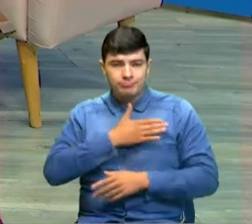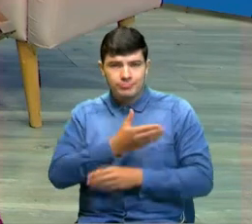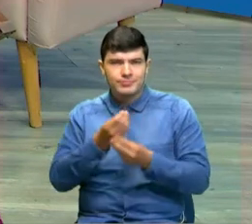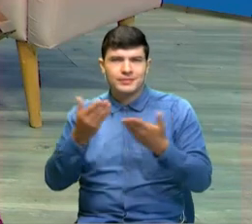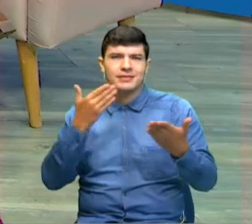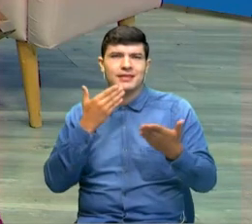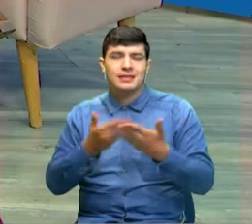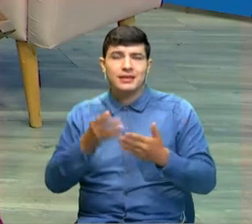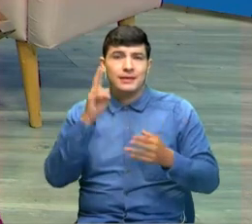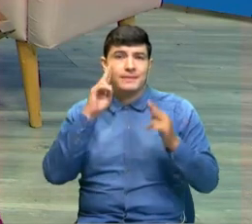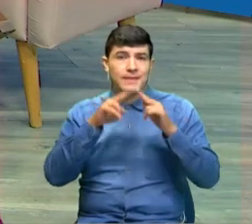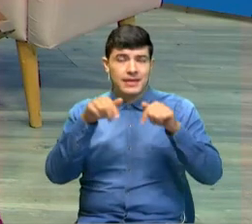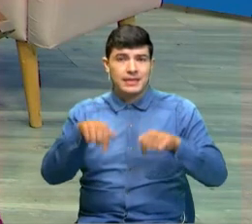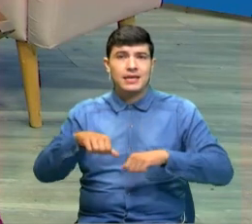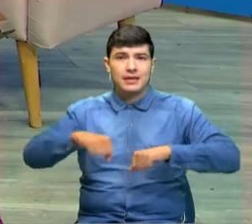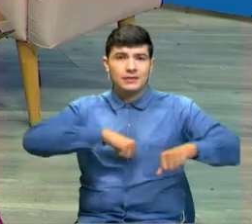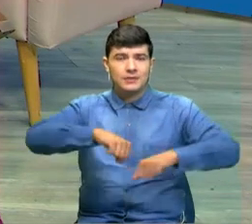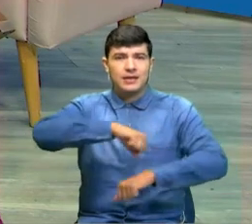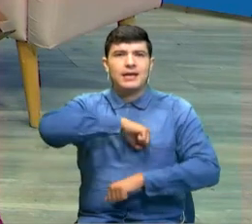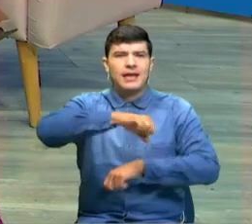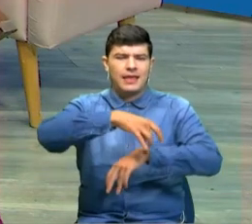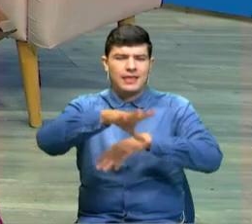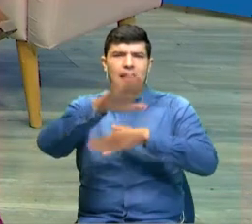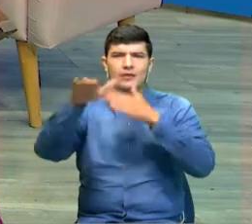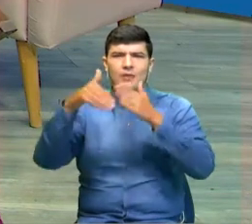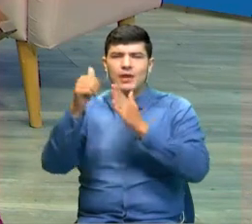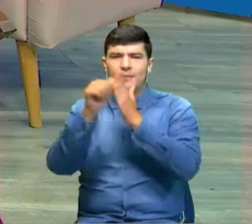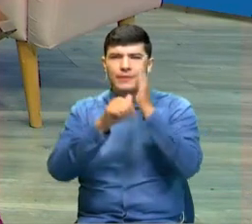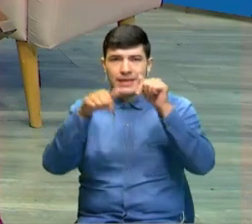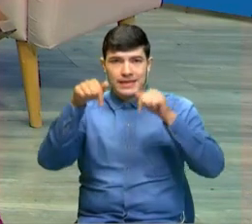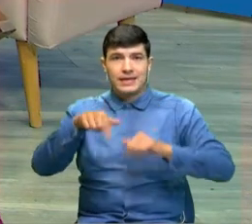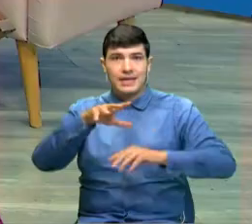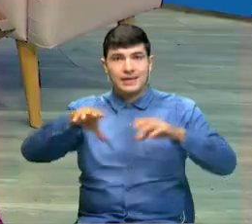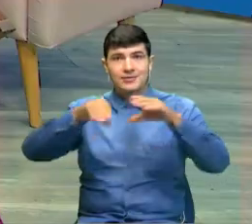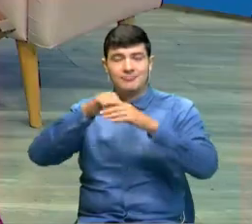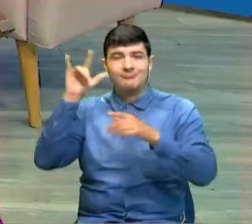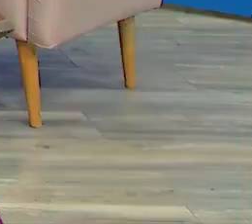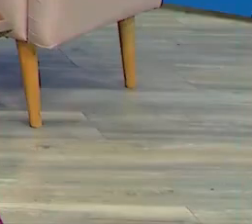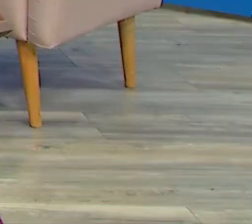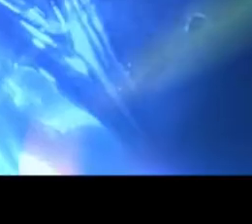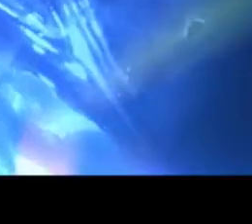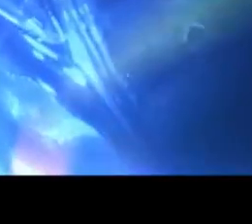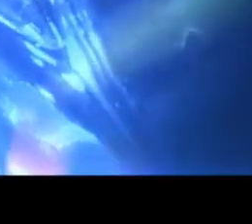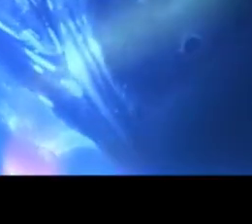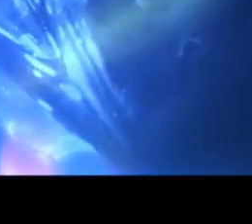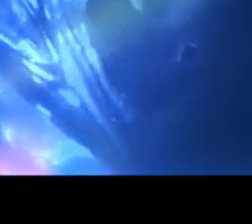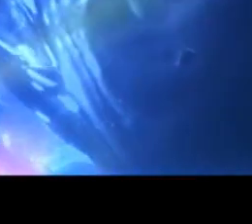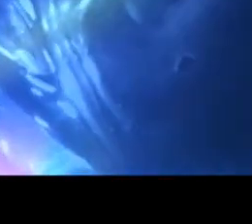Pasen un feliz fin de semana. Los dejamos con toda la buena programación del Canal TRO. Bendiciones, feliz tarde.